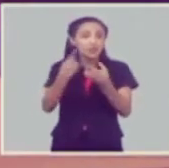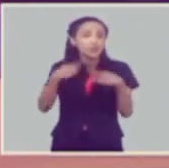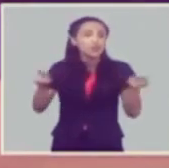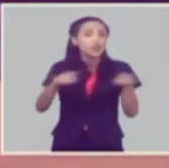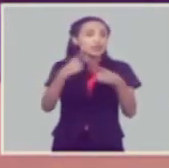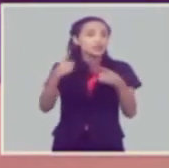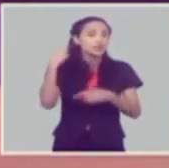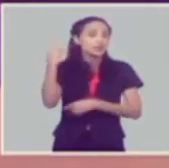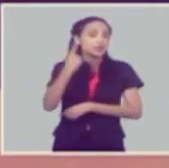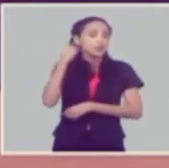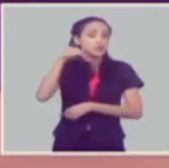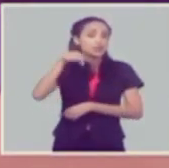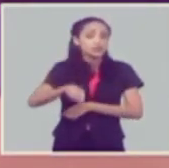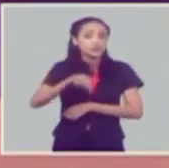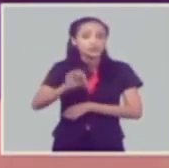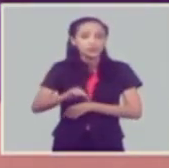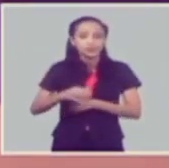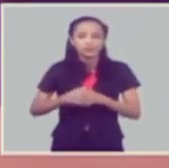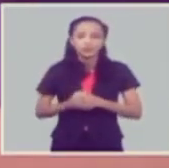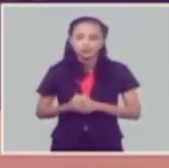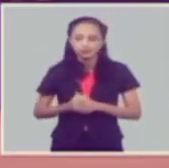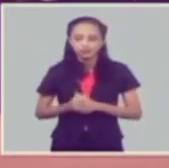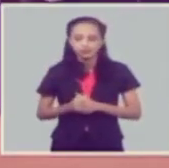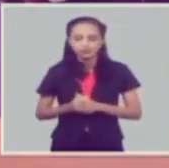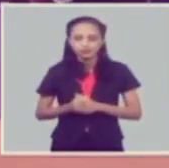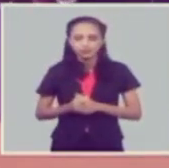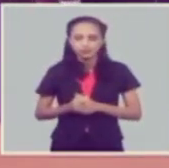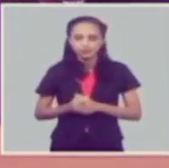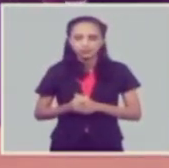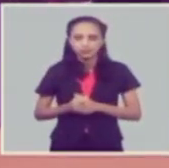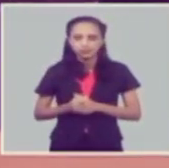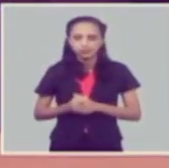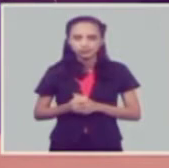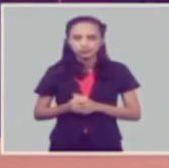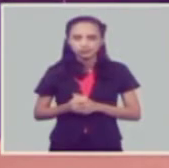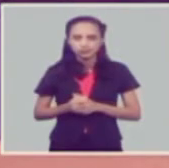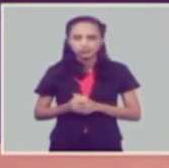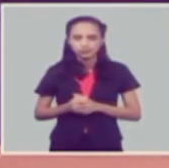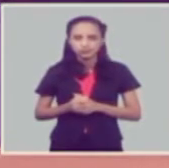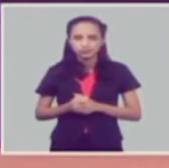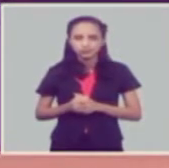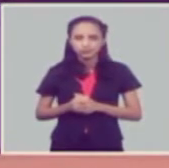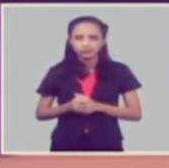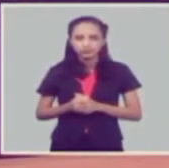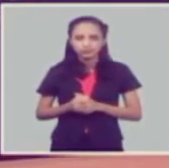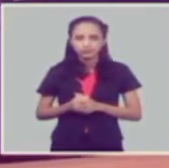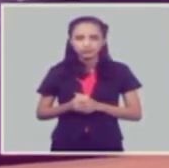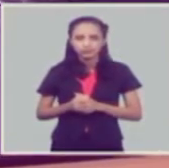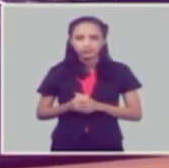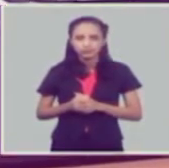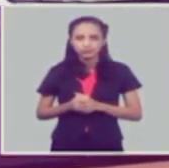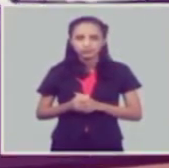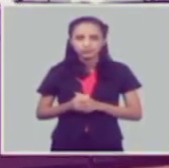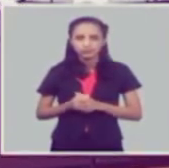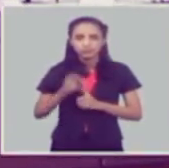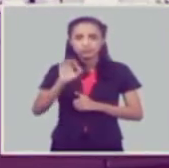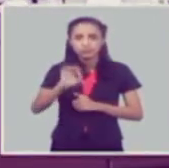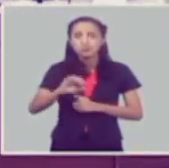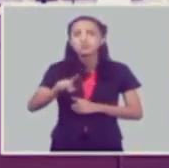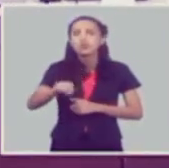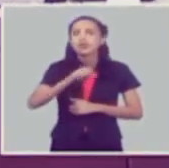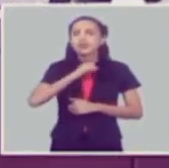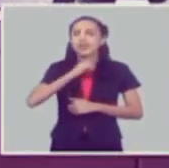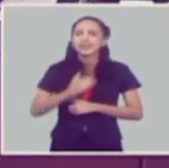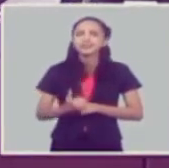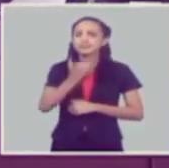Grupa del Caballo sobre el que se lanzó al combate junto a Céspedes. Apuntar a la cultura, a la fractura de la